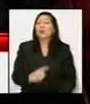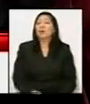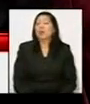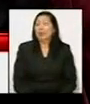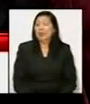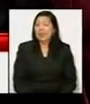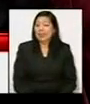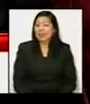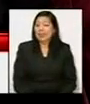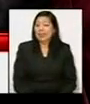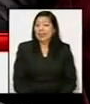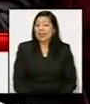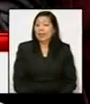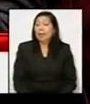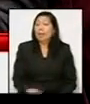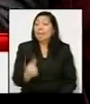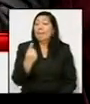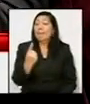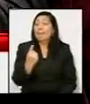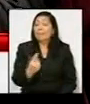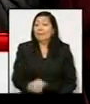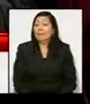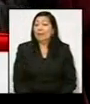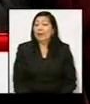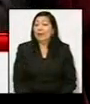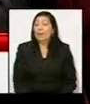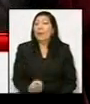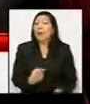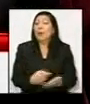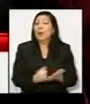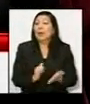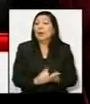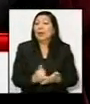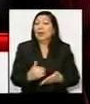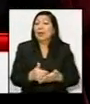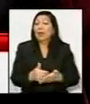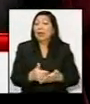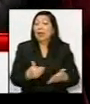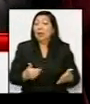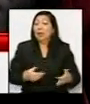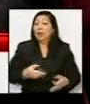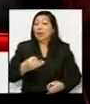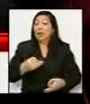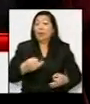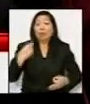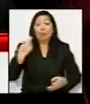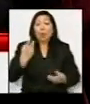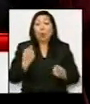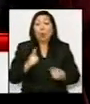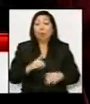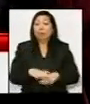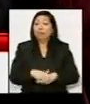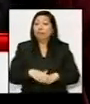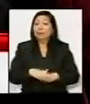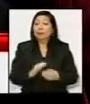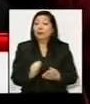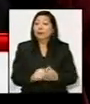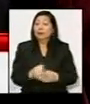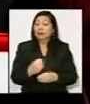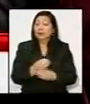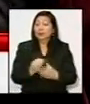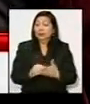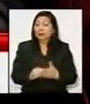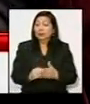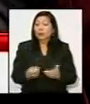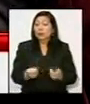presidenta primero es porque él antes del antejuicio político cuando se trata de delitos de fusión